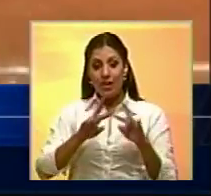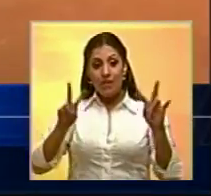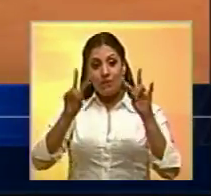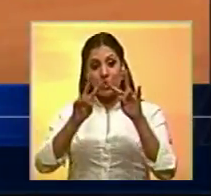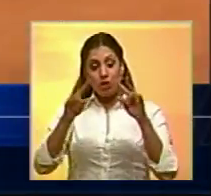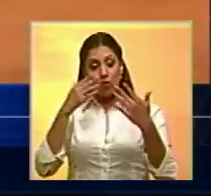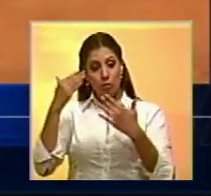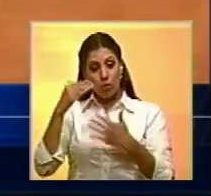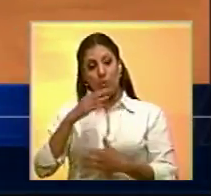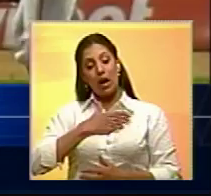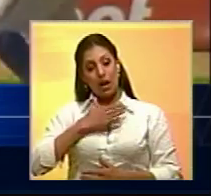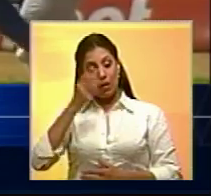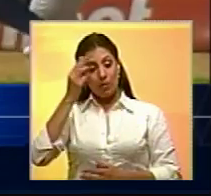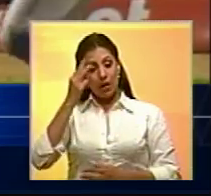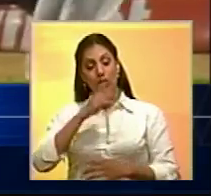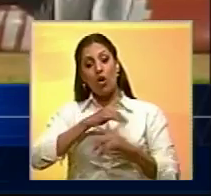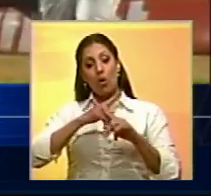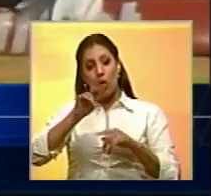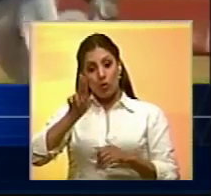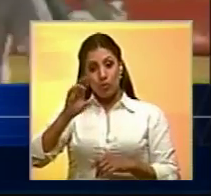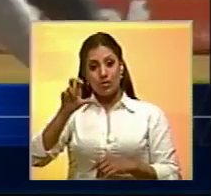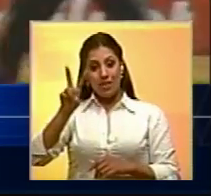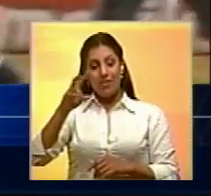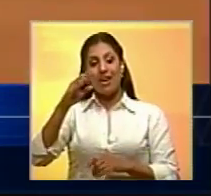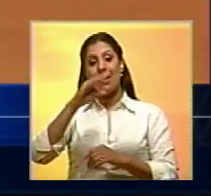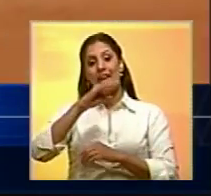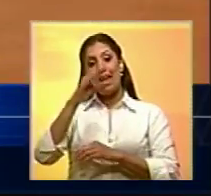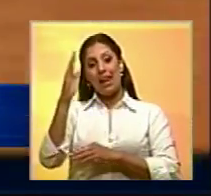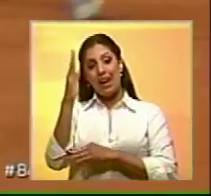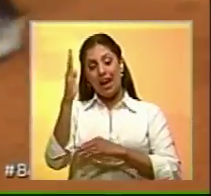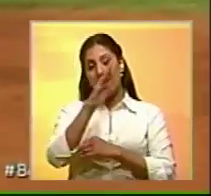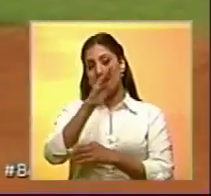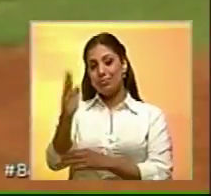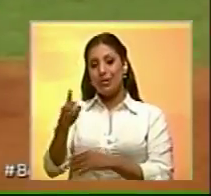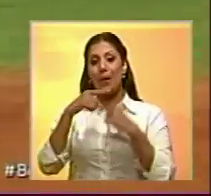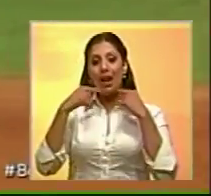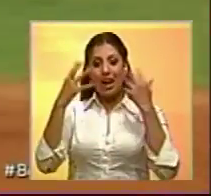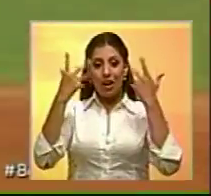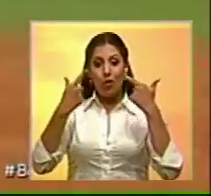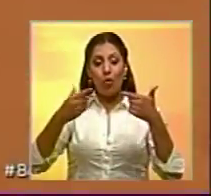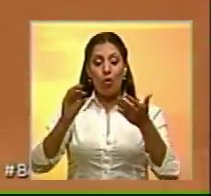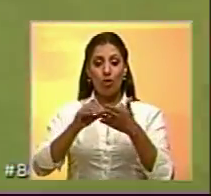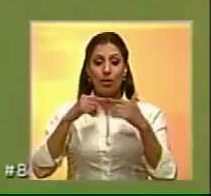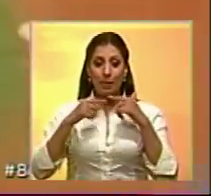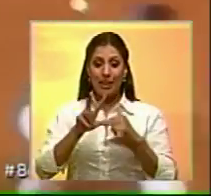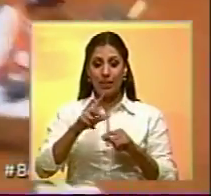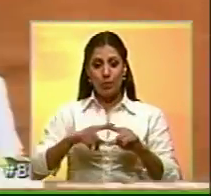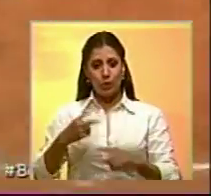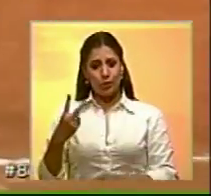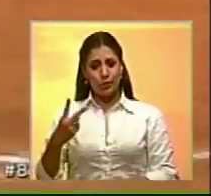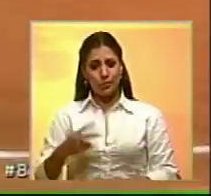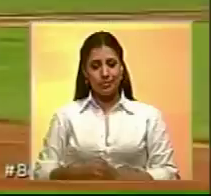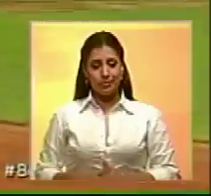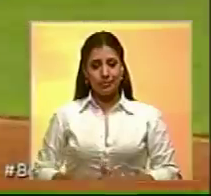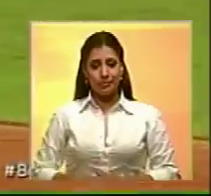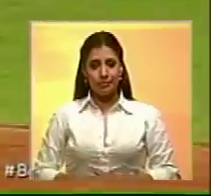de la nave turca. En el Universitario, Cardenales de Lara venció a los Leones del Caracas 3 por 2.